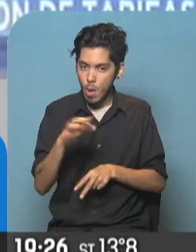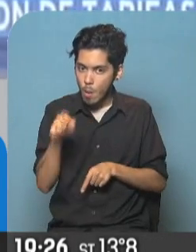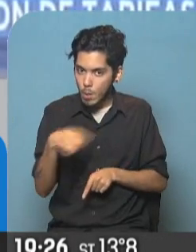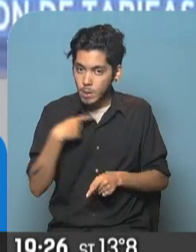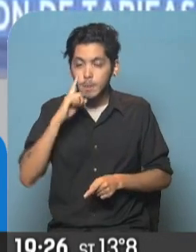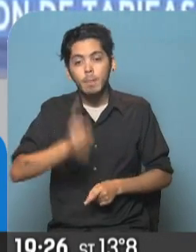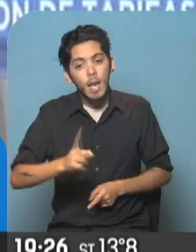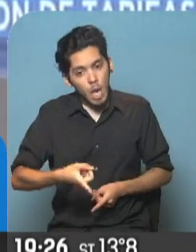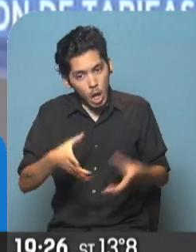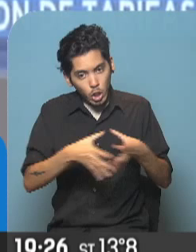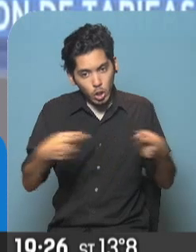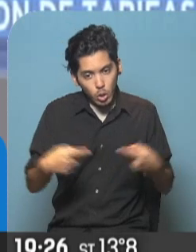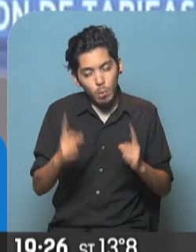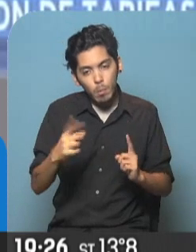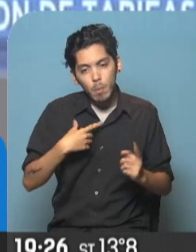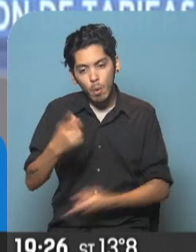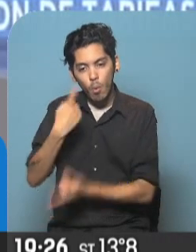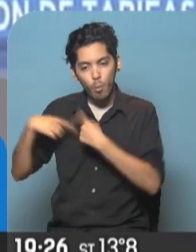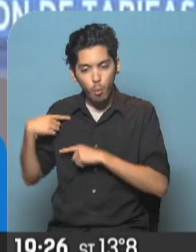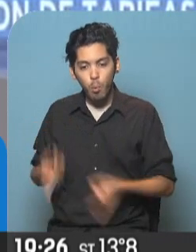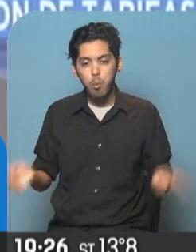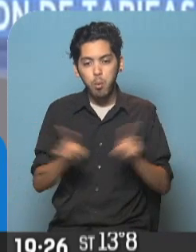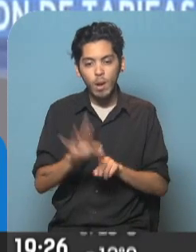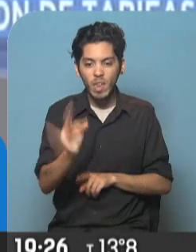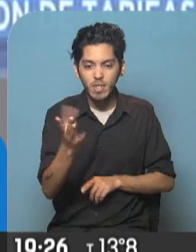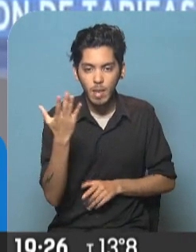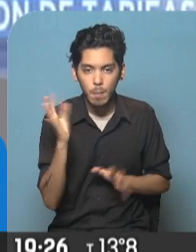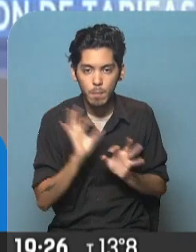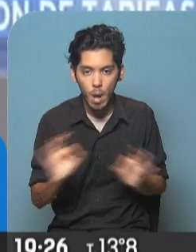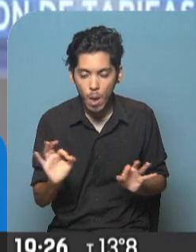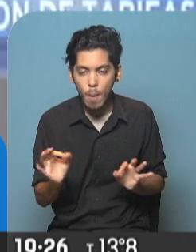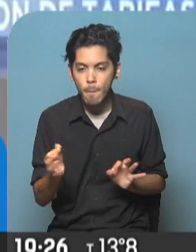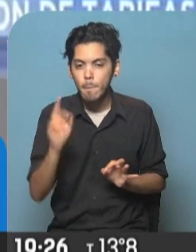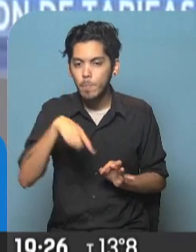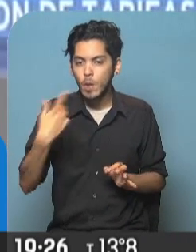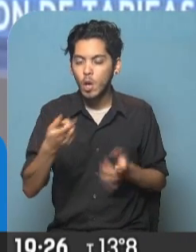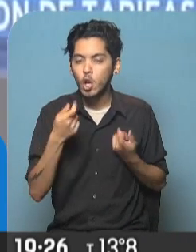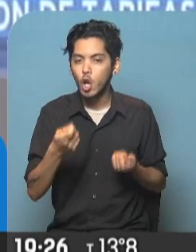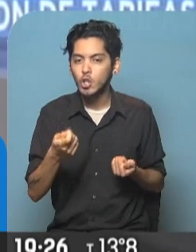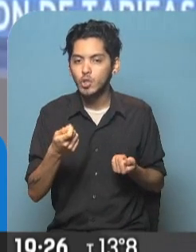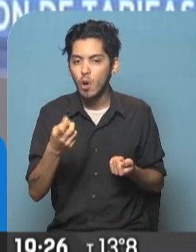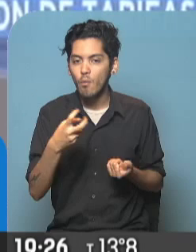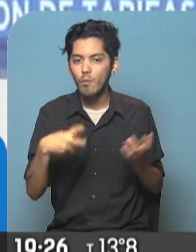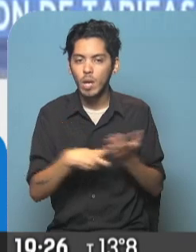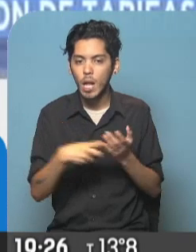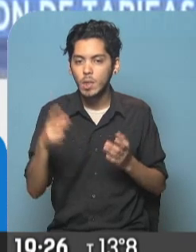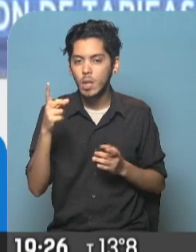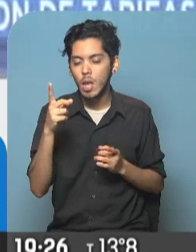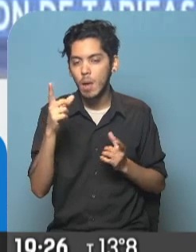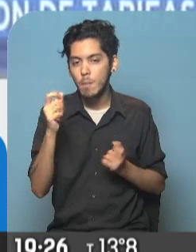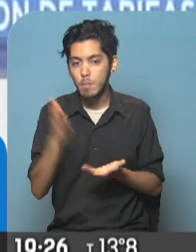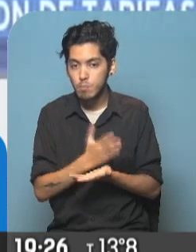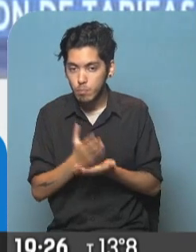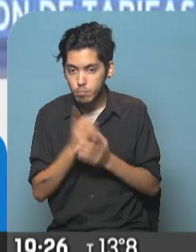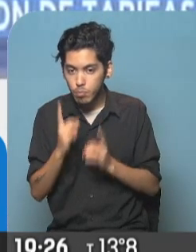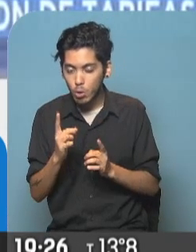postura de la oposición de retrotraer el esquema tarifario porque eso implica un costo fiscal de un porciento del producto para este año el